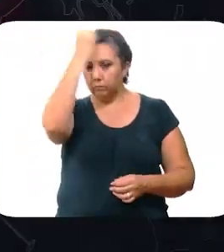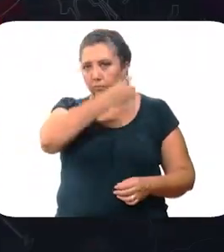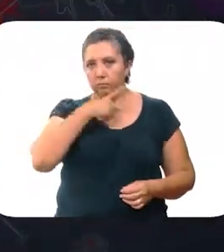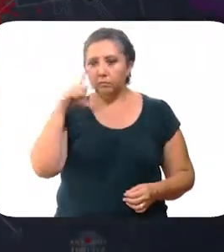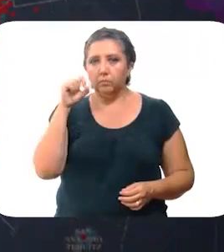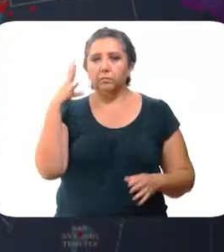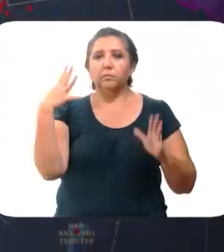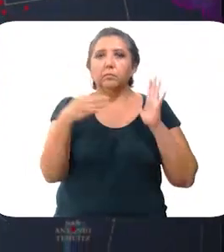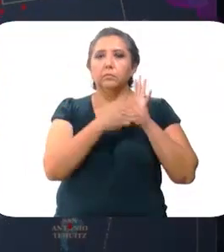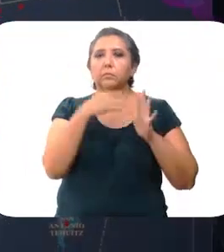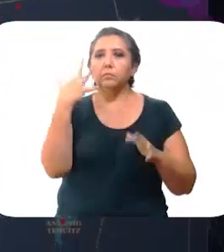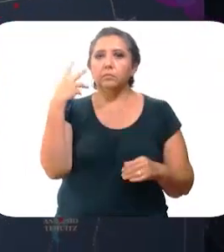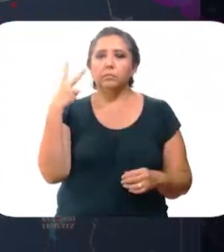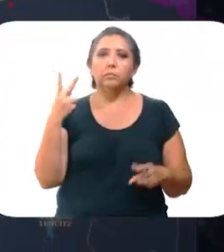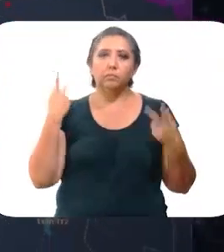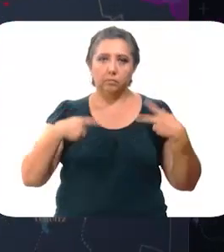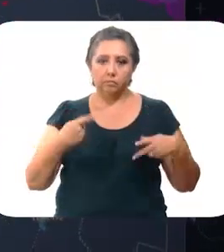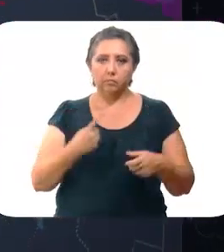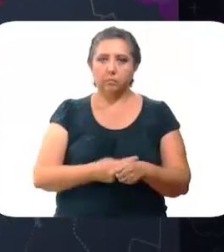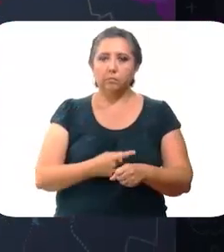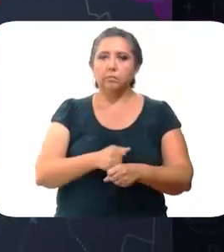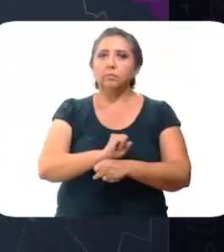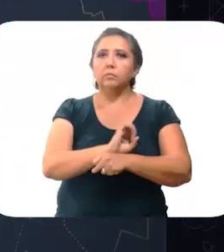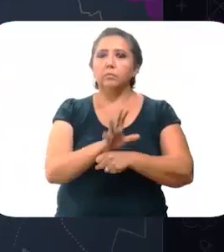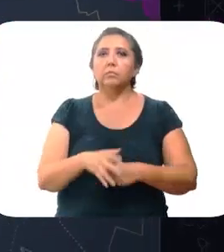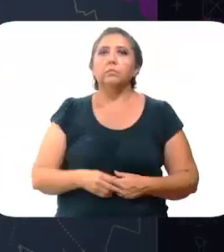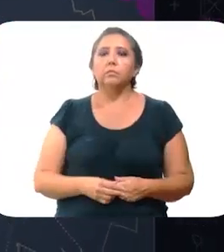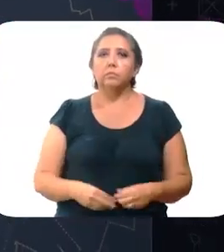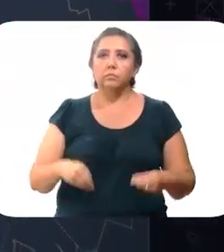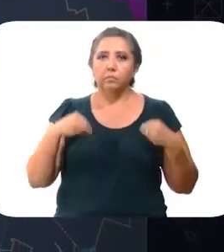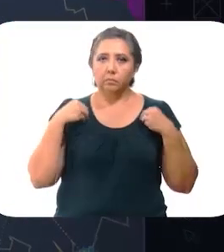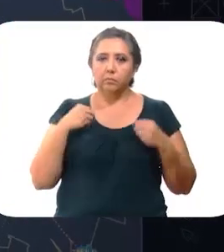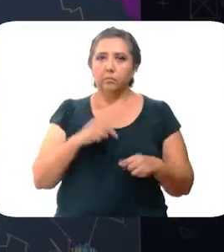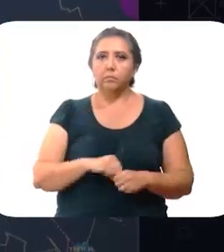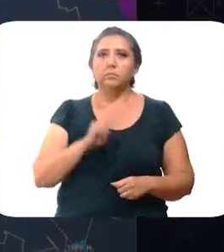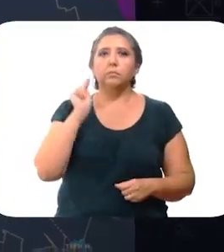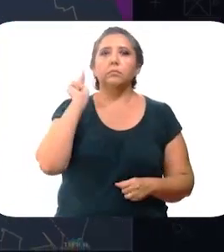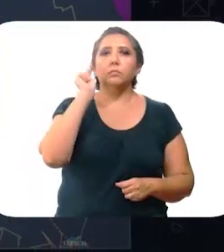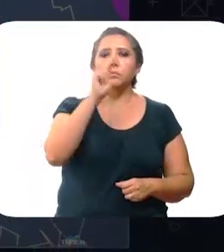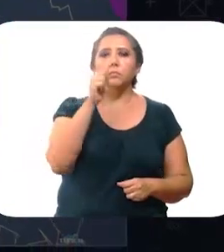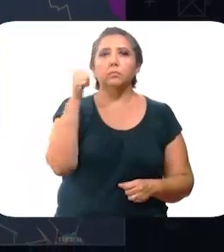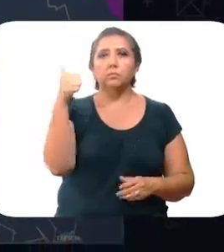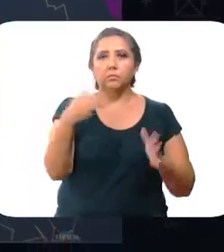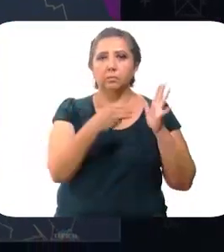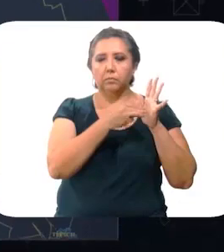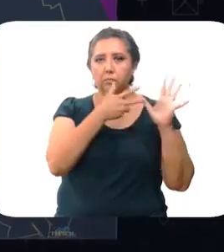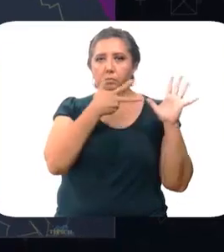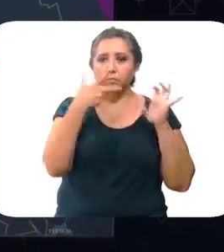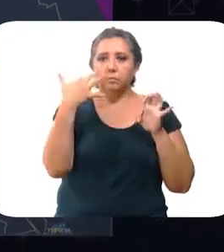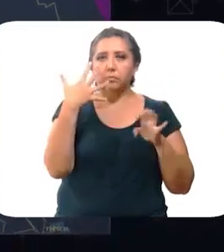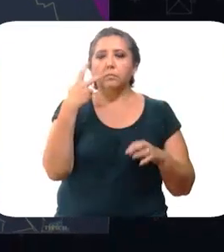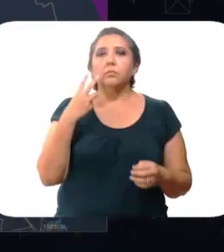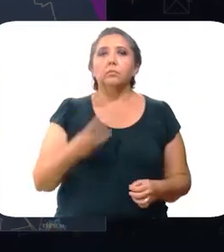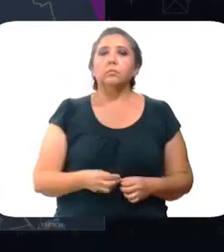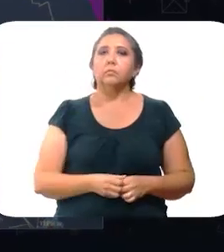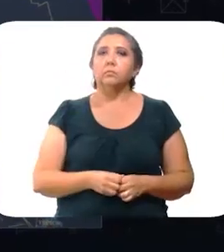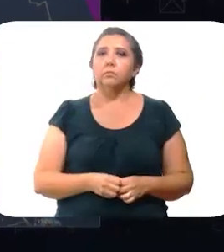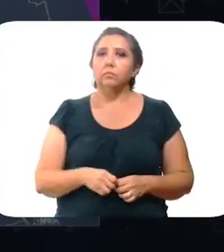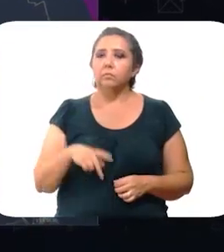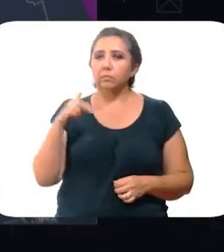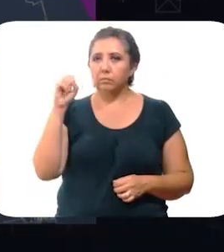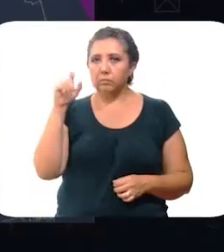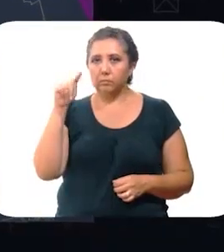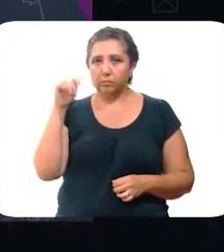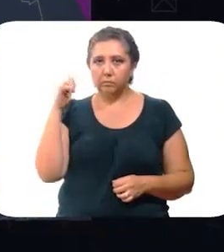diagnosticado 24.052 personas contagiadas de coronavirus, que viven en la zona norte 6.853, en la